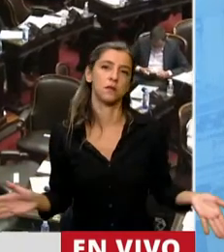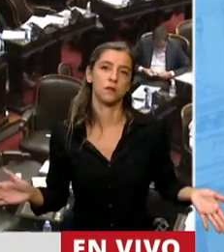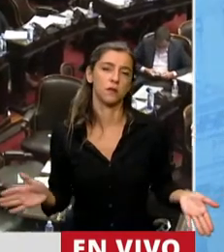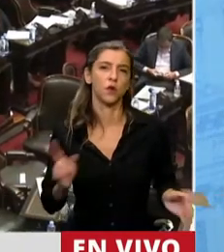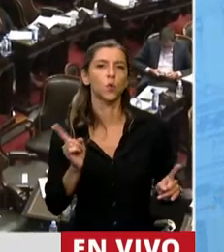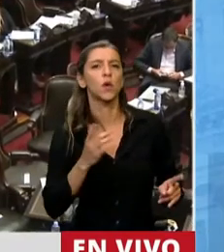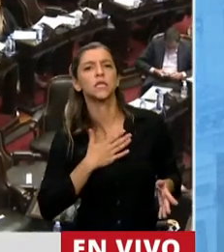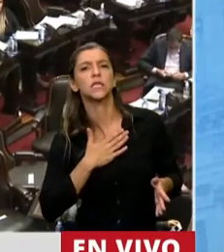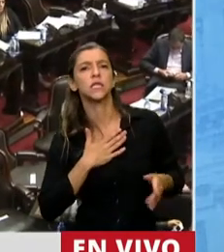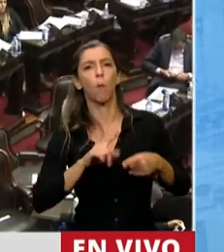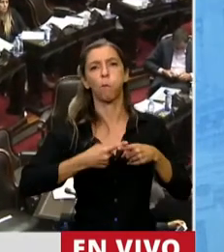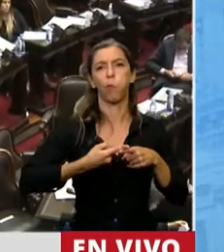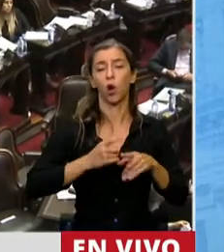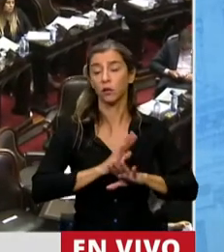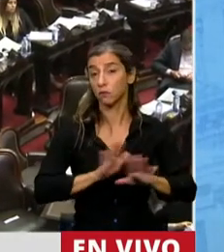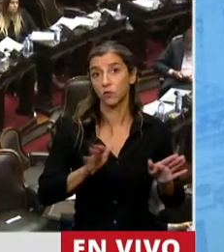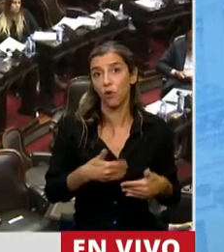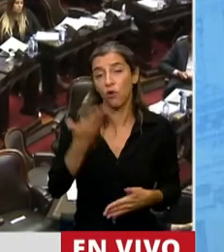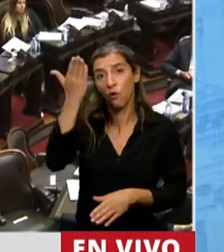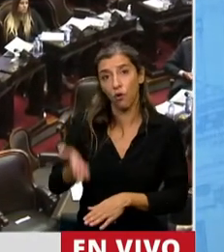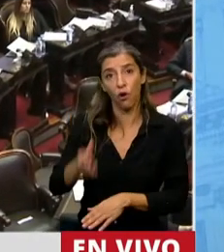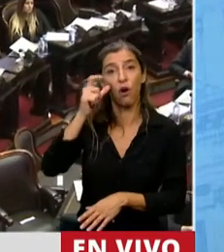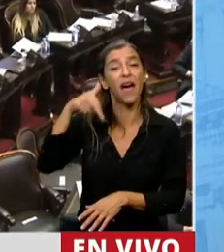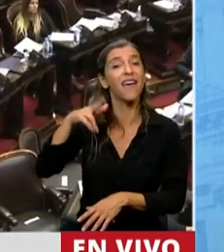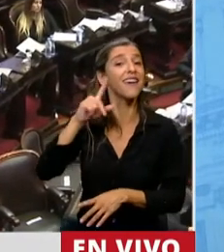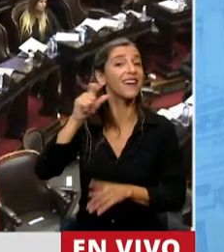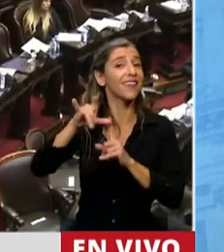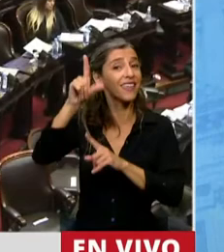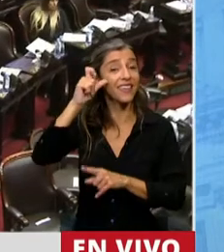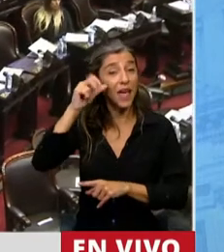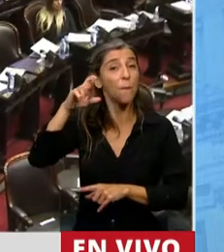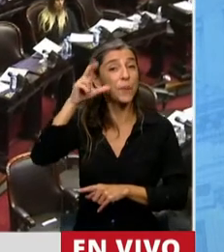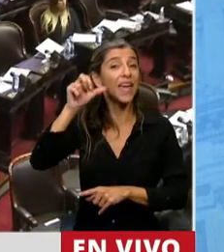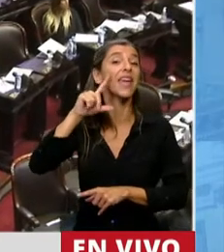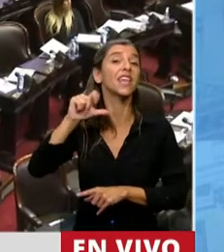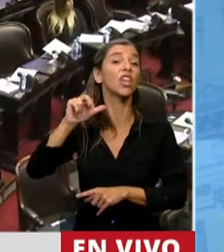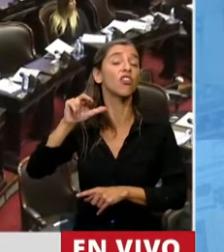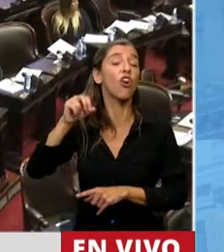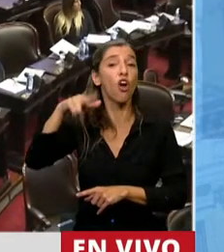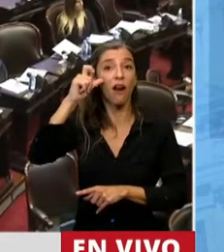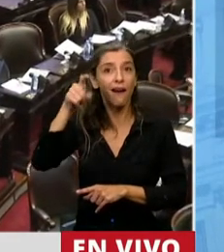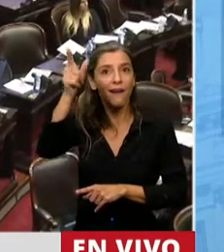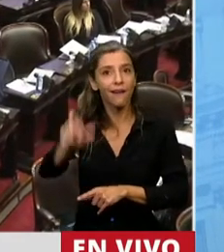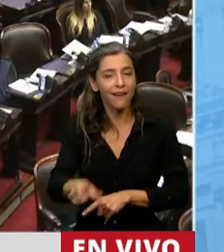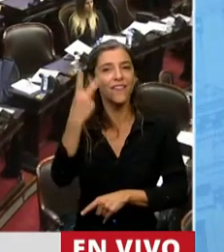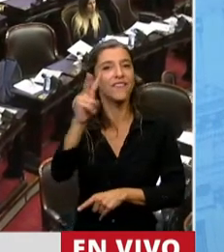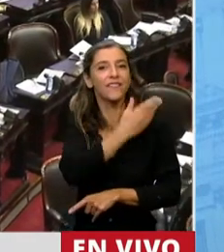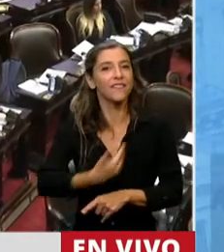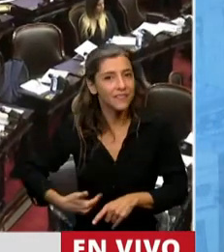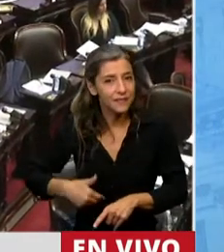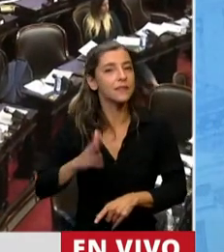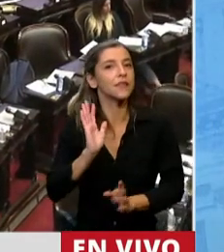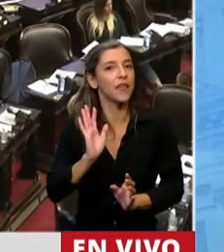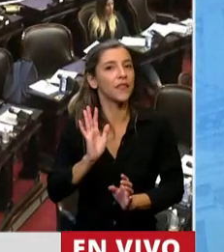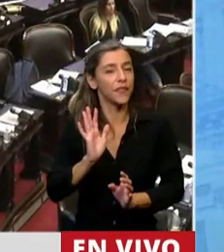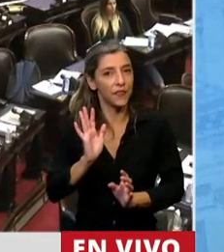mueve. Enrique Pedicone, como le dije, fue vicepresidente del Poder Legislativo en 4 oportunidades, fue